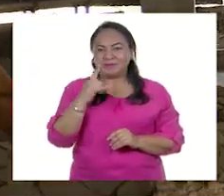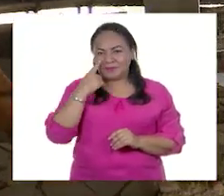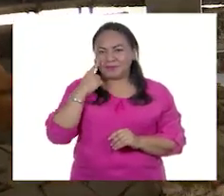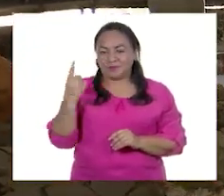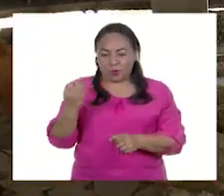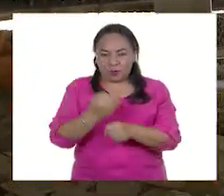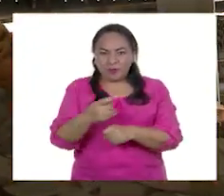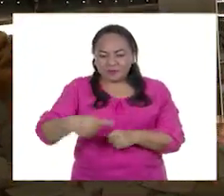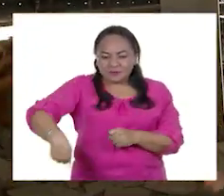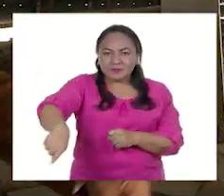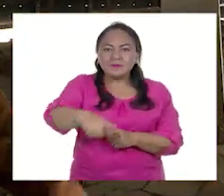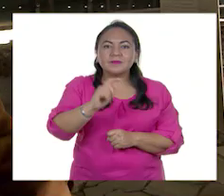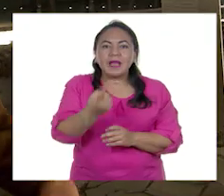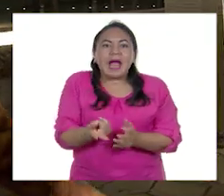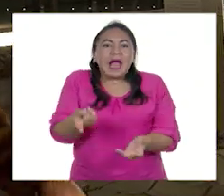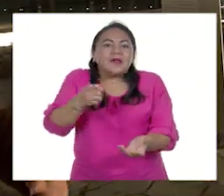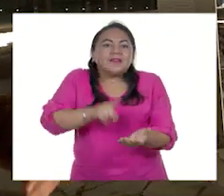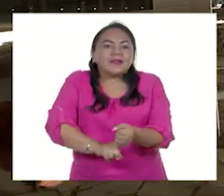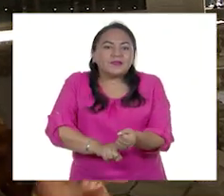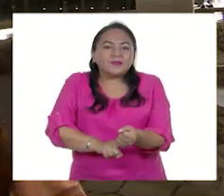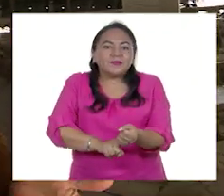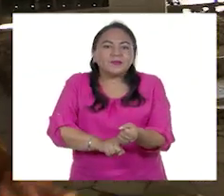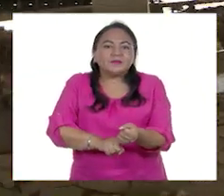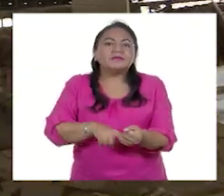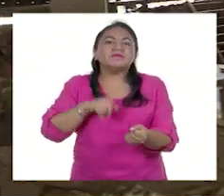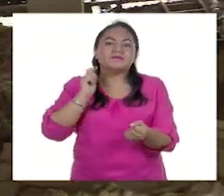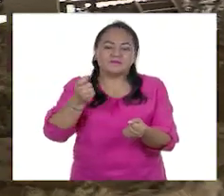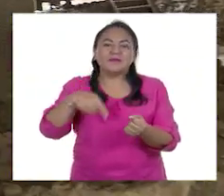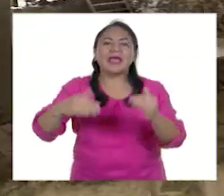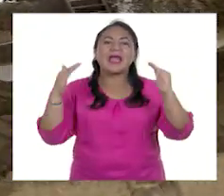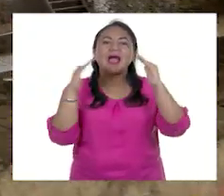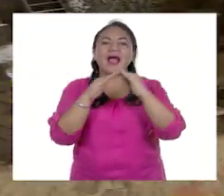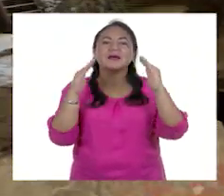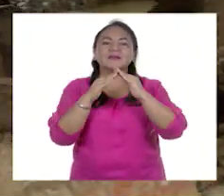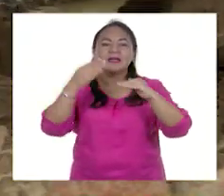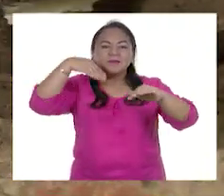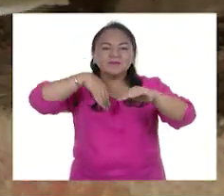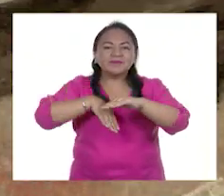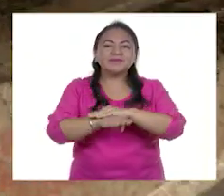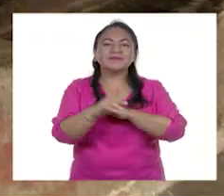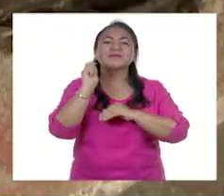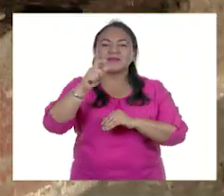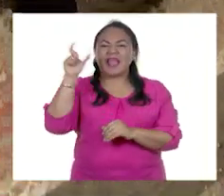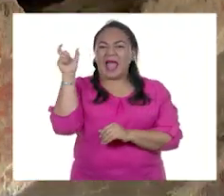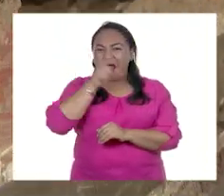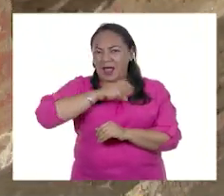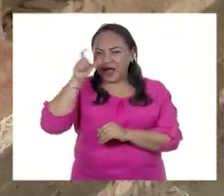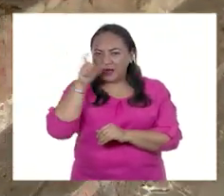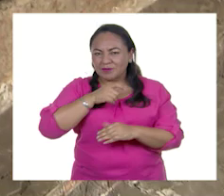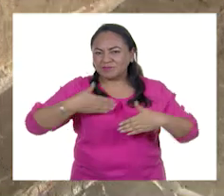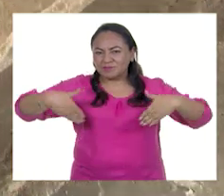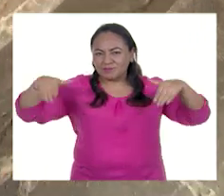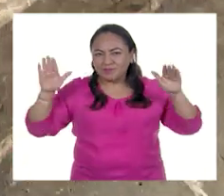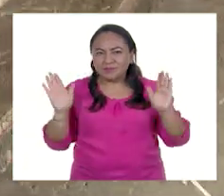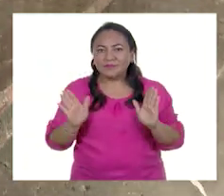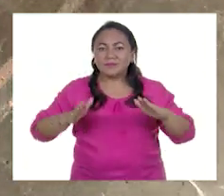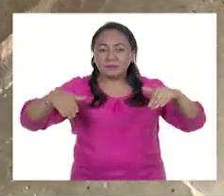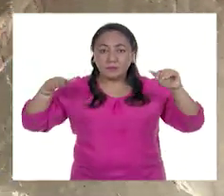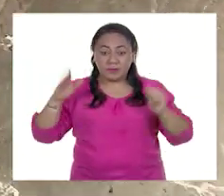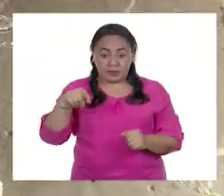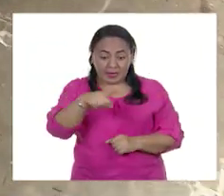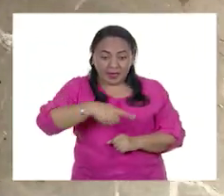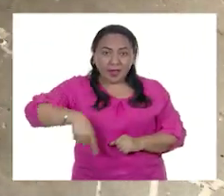es ya lo que era el interior de este recinto de la Casa de las Águilas y la entrada marcada por estas